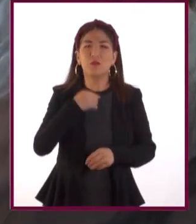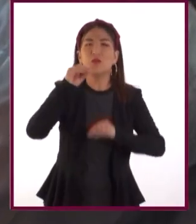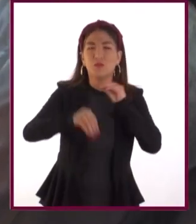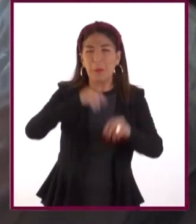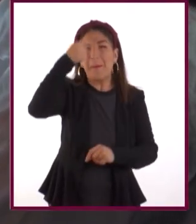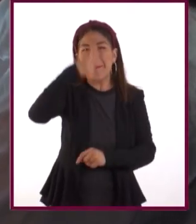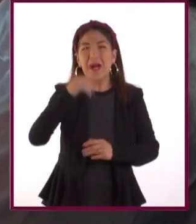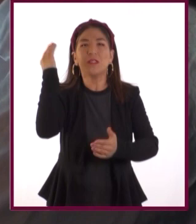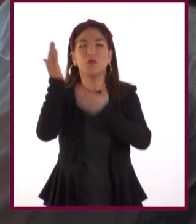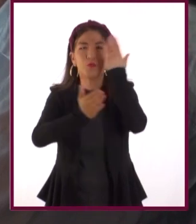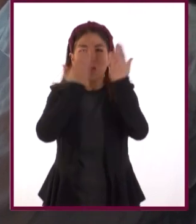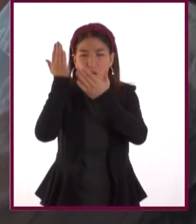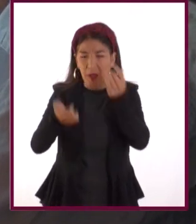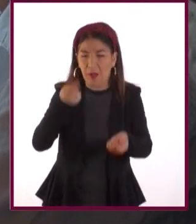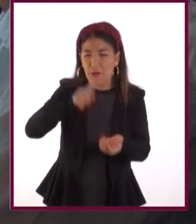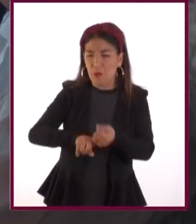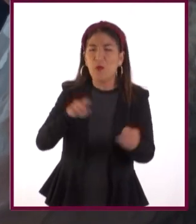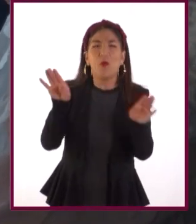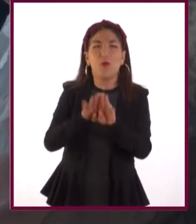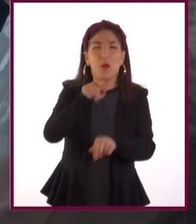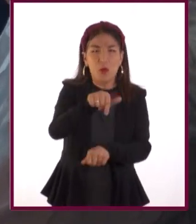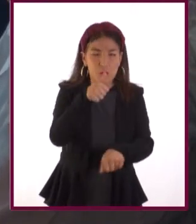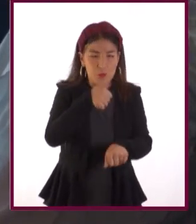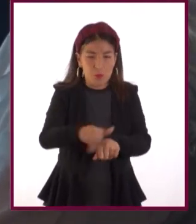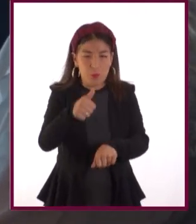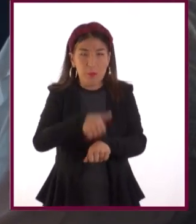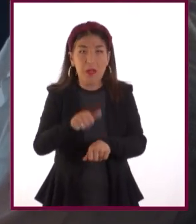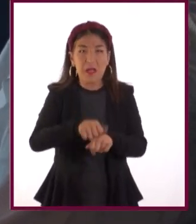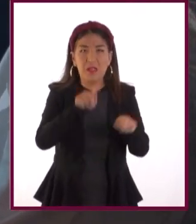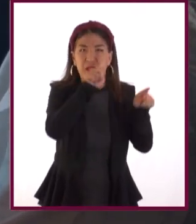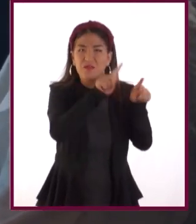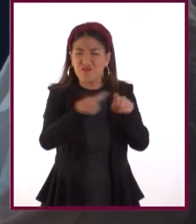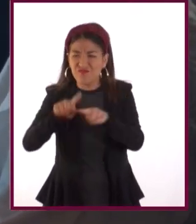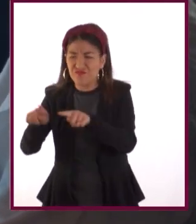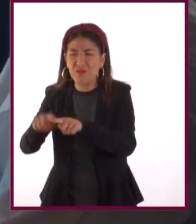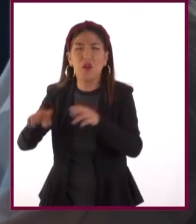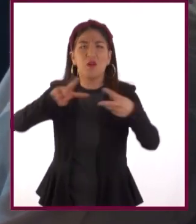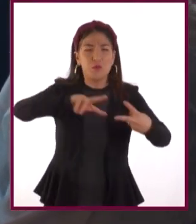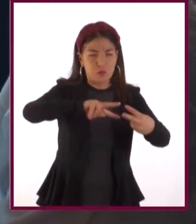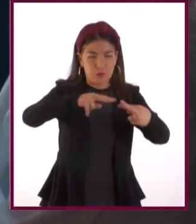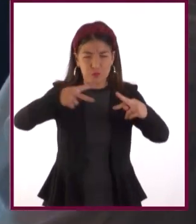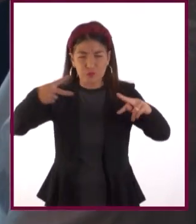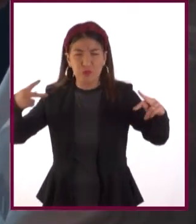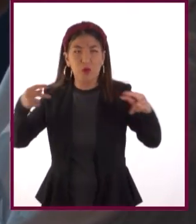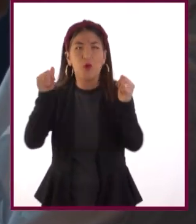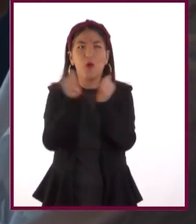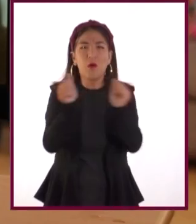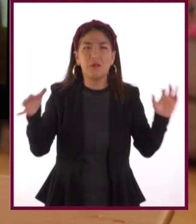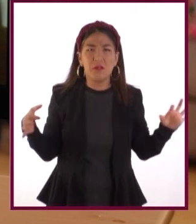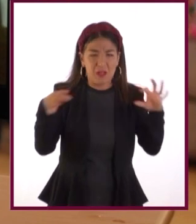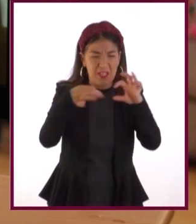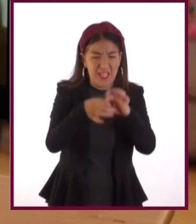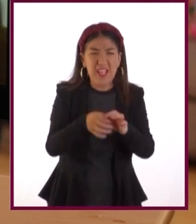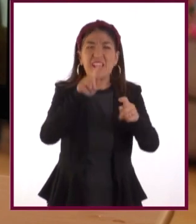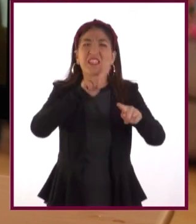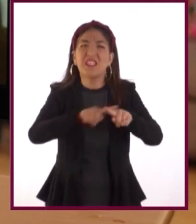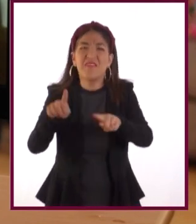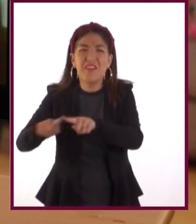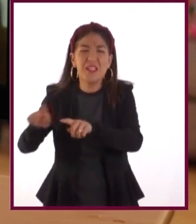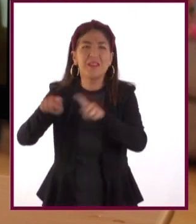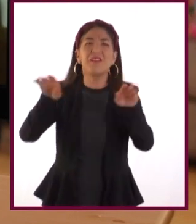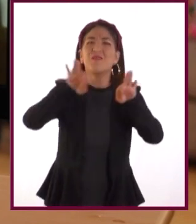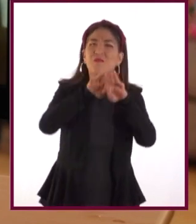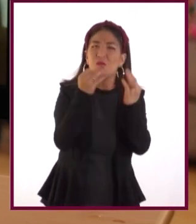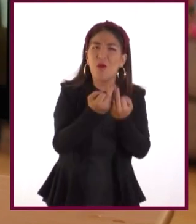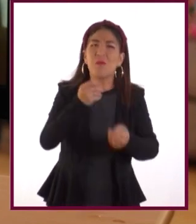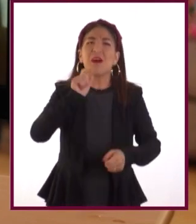y hago esto para estudiar cómo es que la expresión coordinada de varios genes se encuentra alterada en